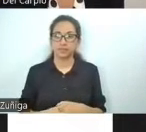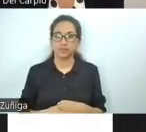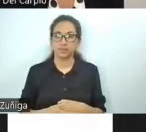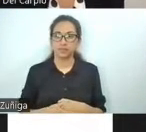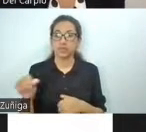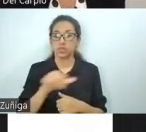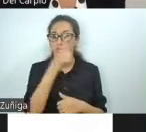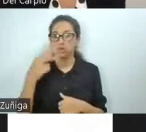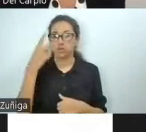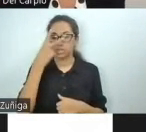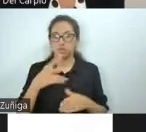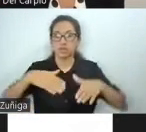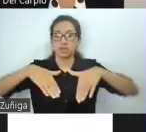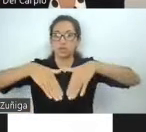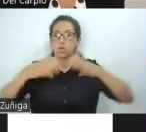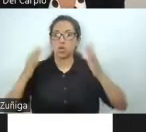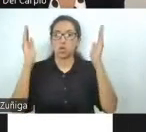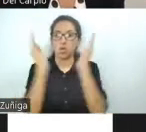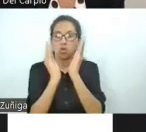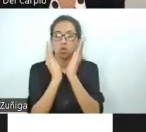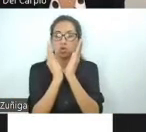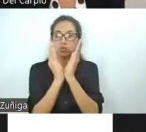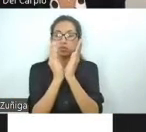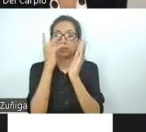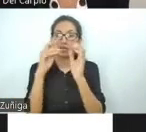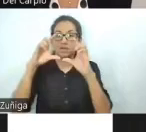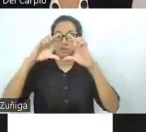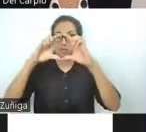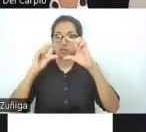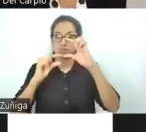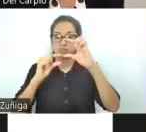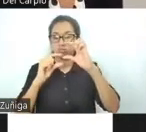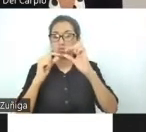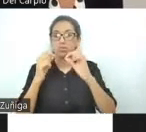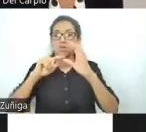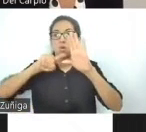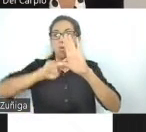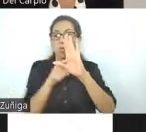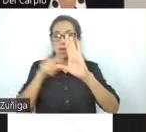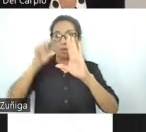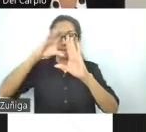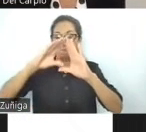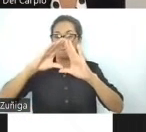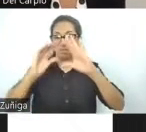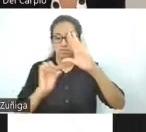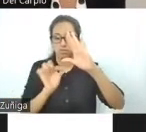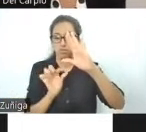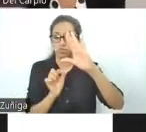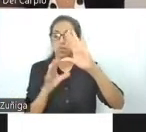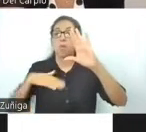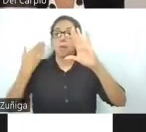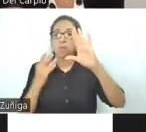una distancia corta entre el ano y la vulva, y eso hace que las bacterias que están en el